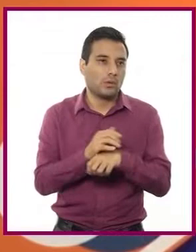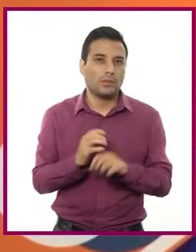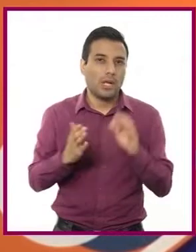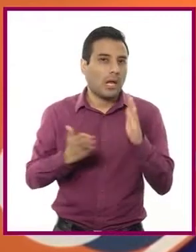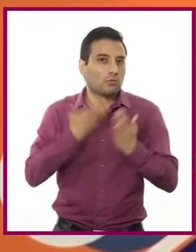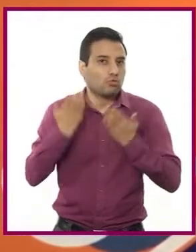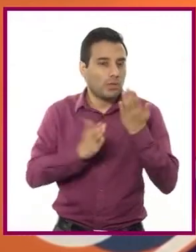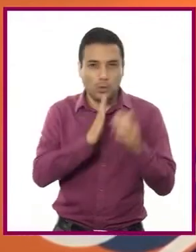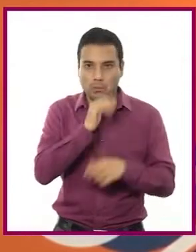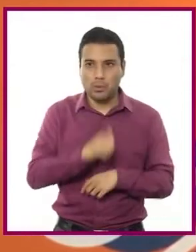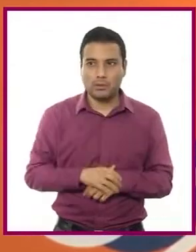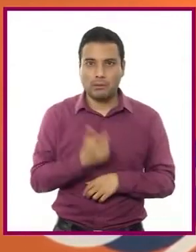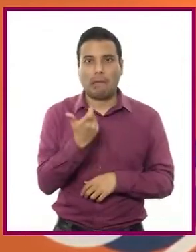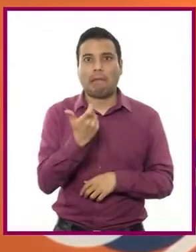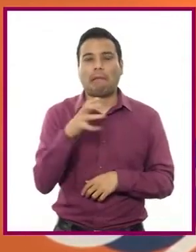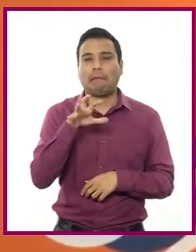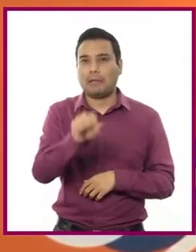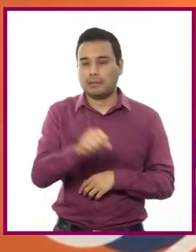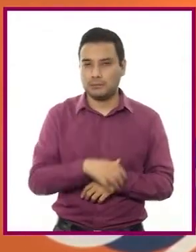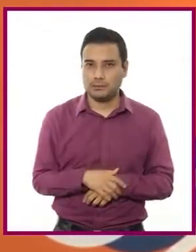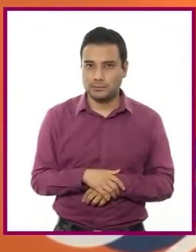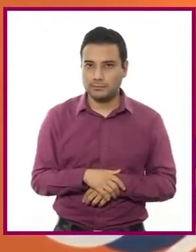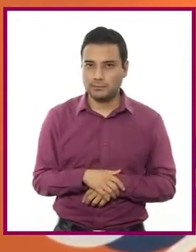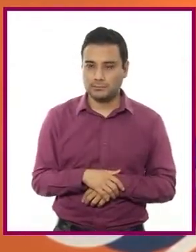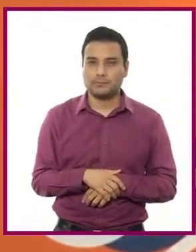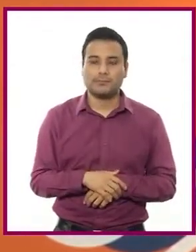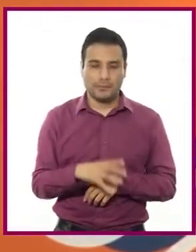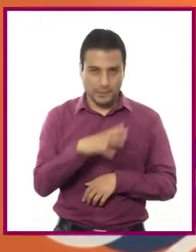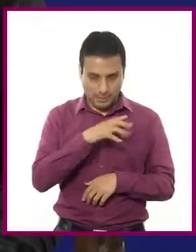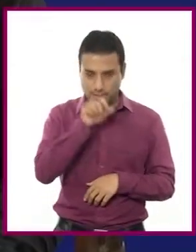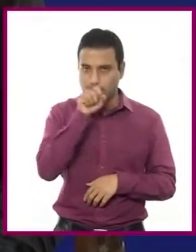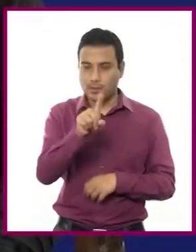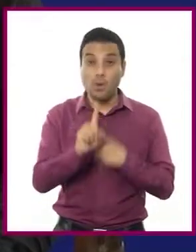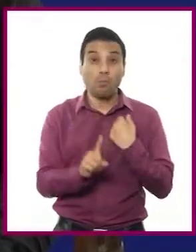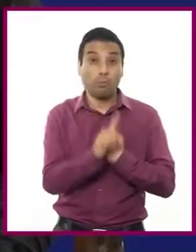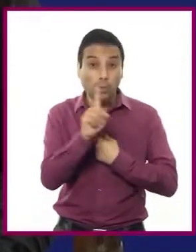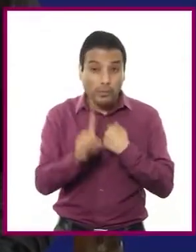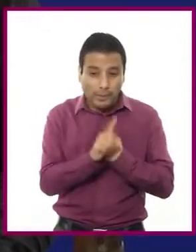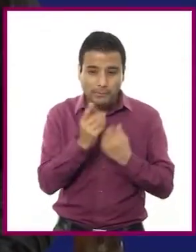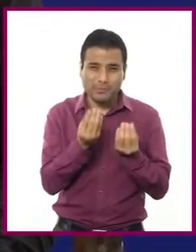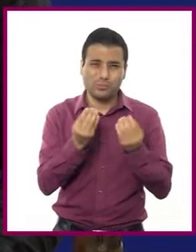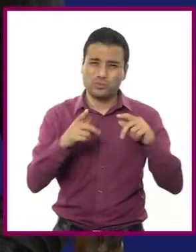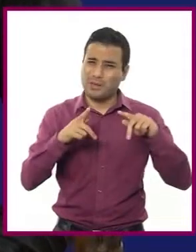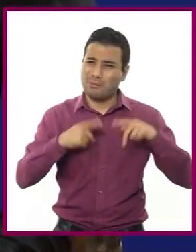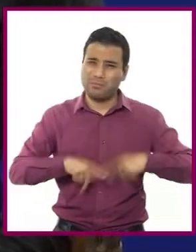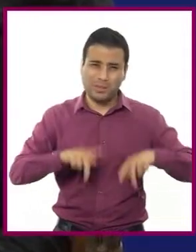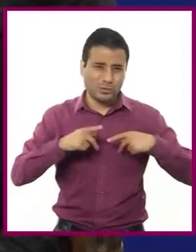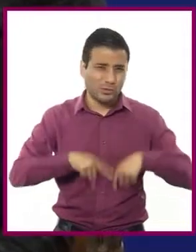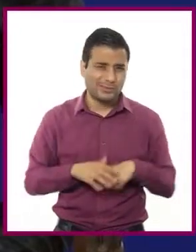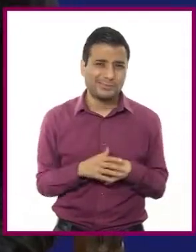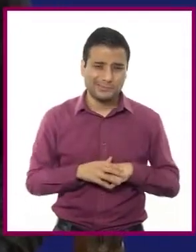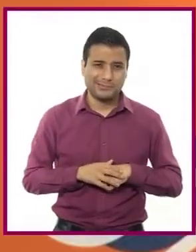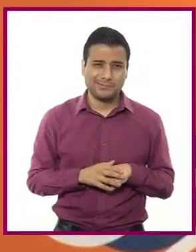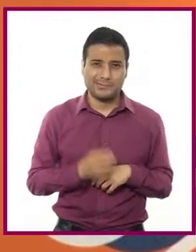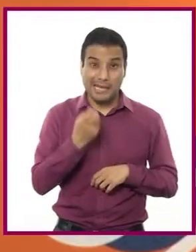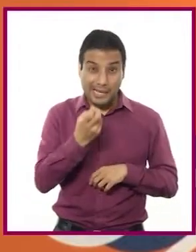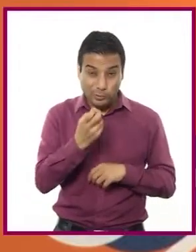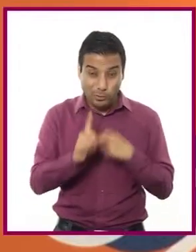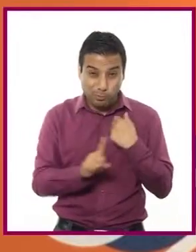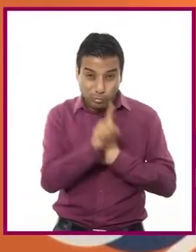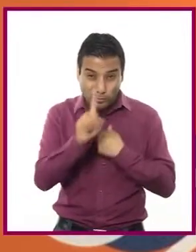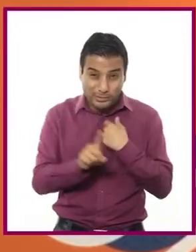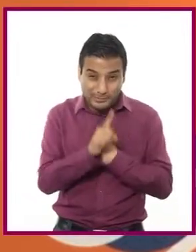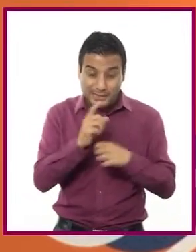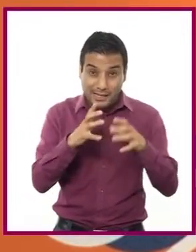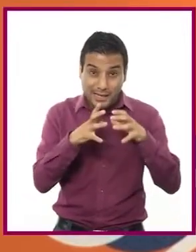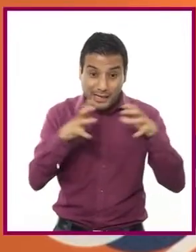por falta de recursos. También existen problemas que afectan a muchas personas y cuando esto sucede,